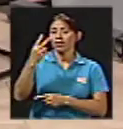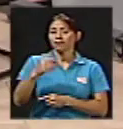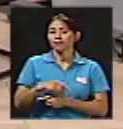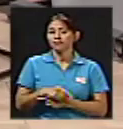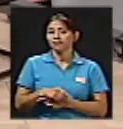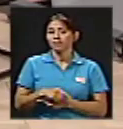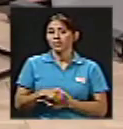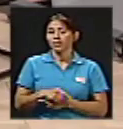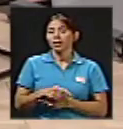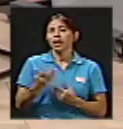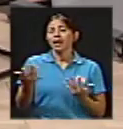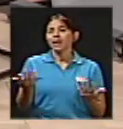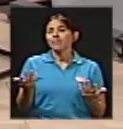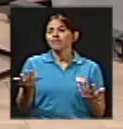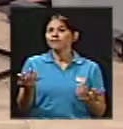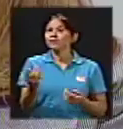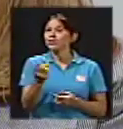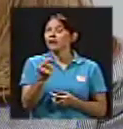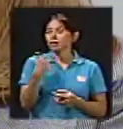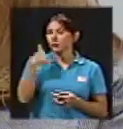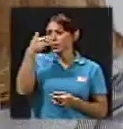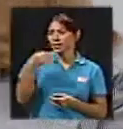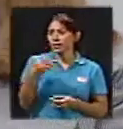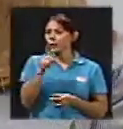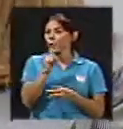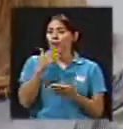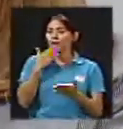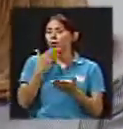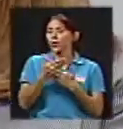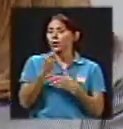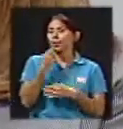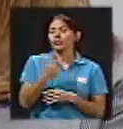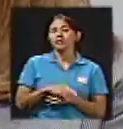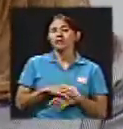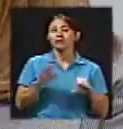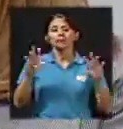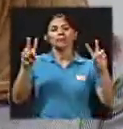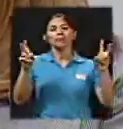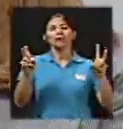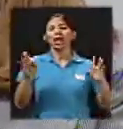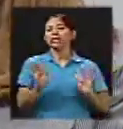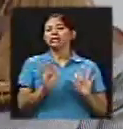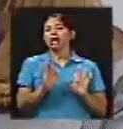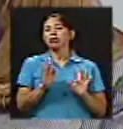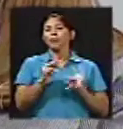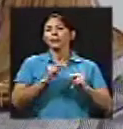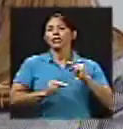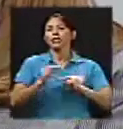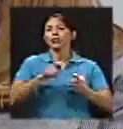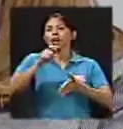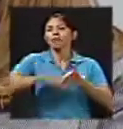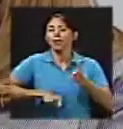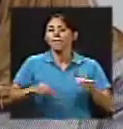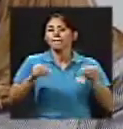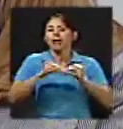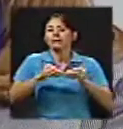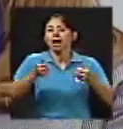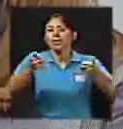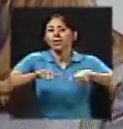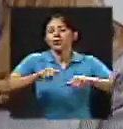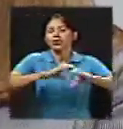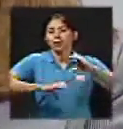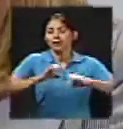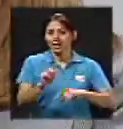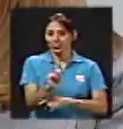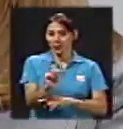parece a mí que no es conveniente decir ya no vamos a negociar más acuerdos comerciales, porque esto realmente debe depender de cuál